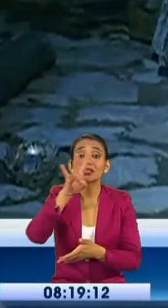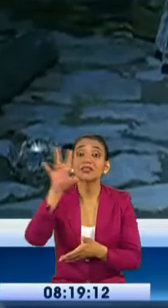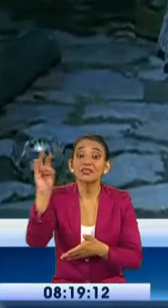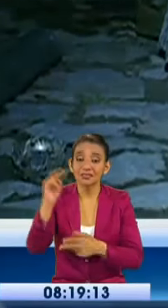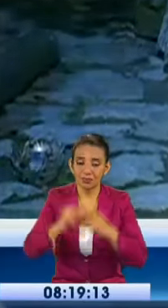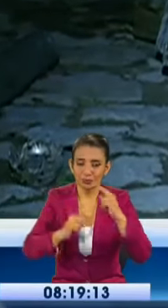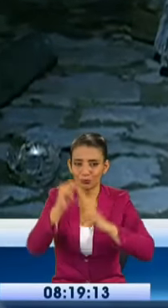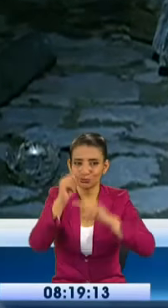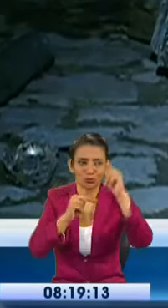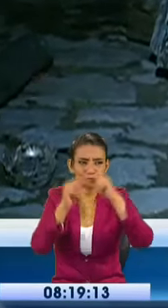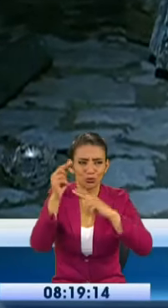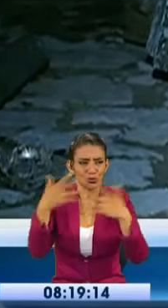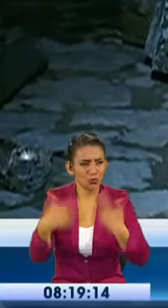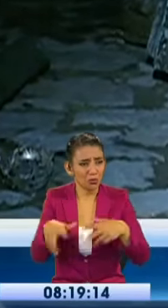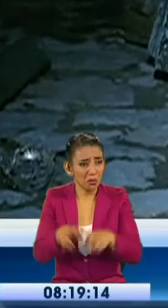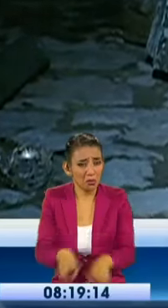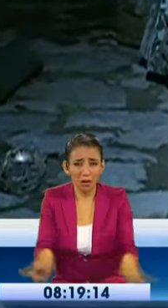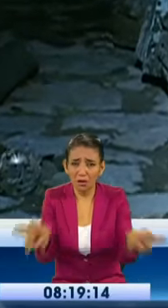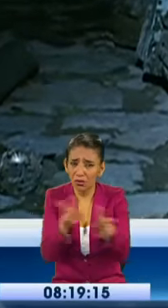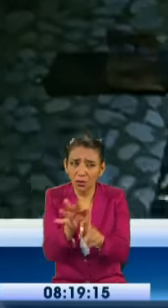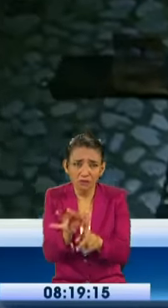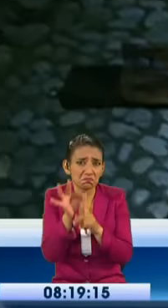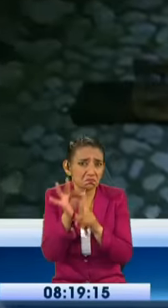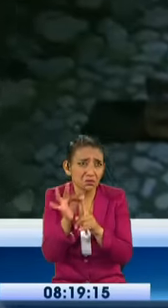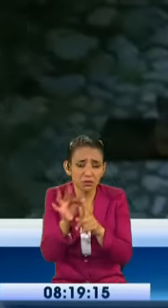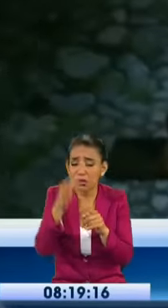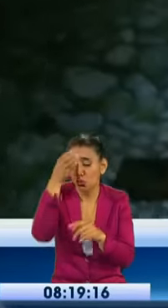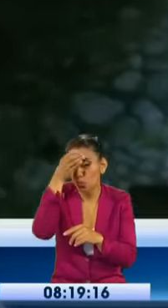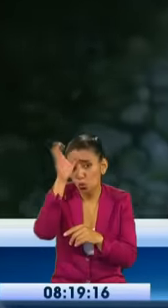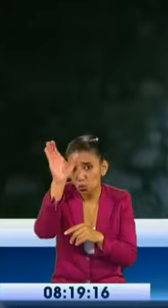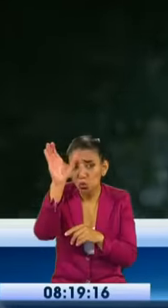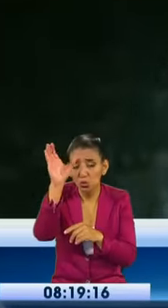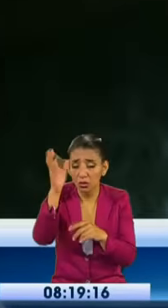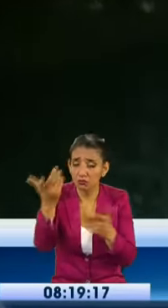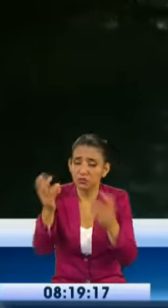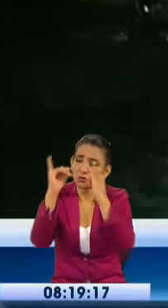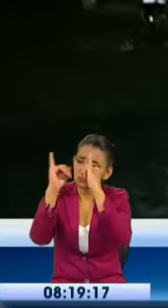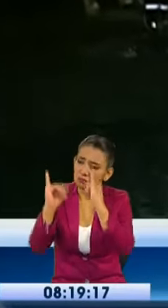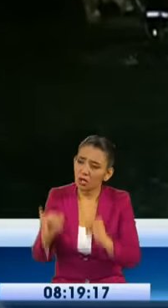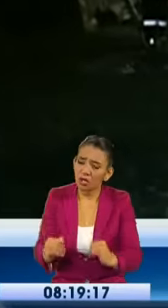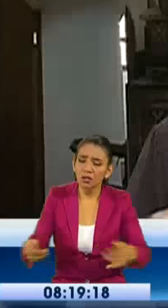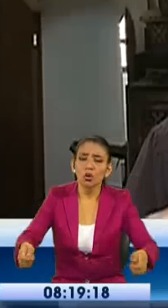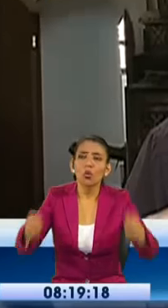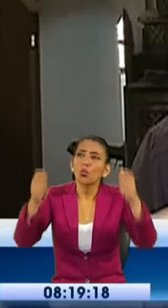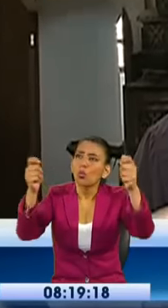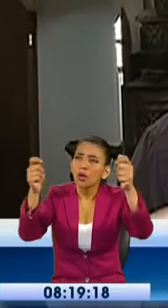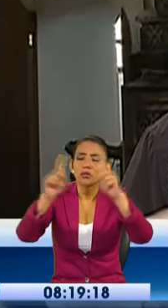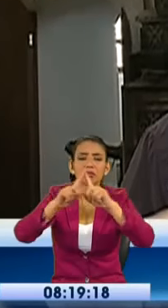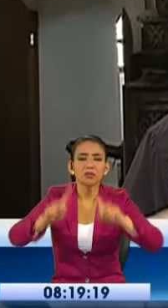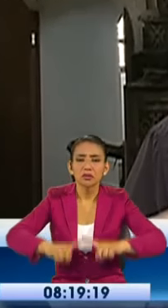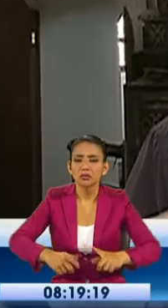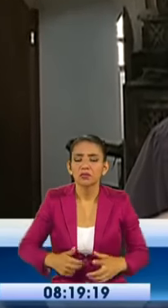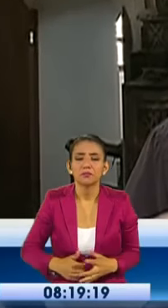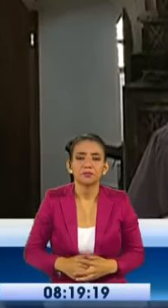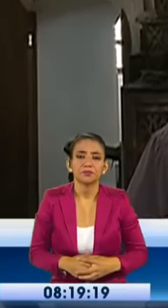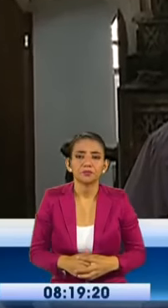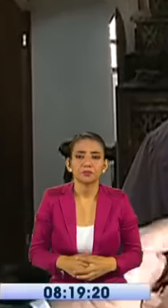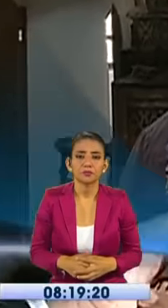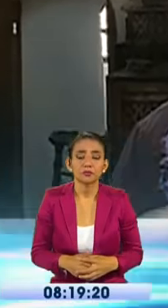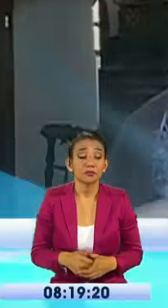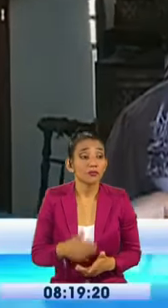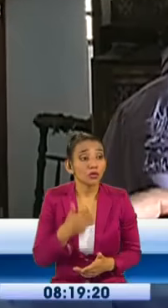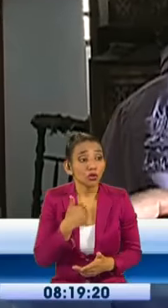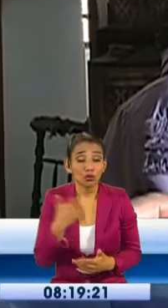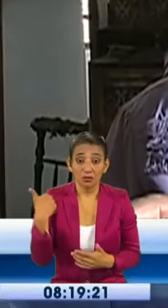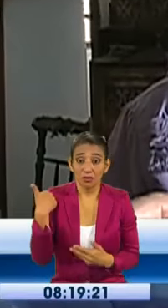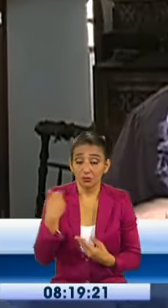un incalculable valor artístico y cultural, representado en imágenes y cuadros. Todavía no tenemos el